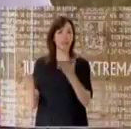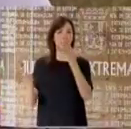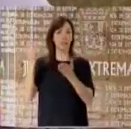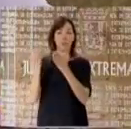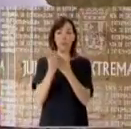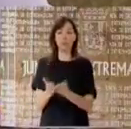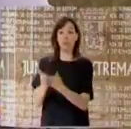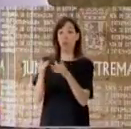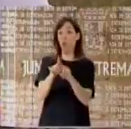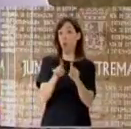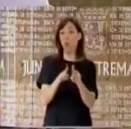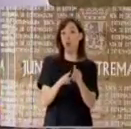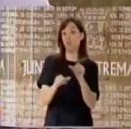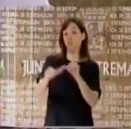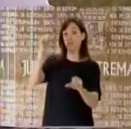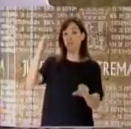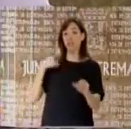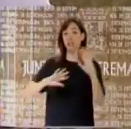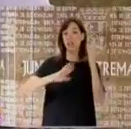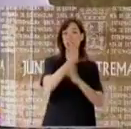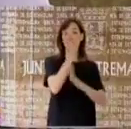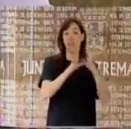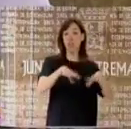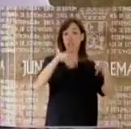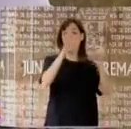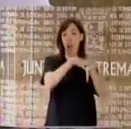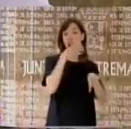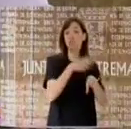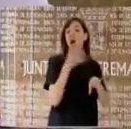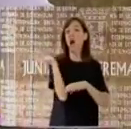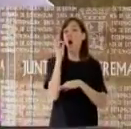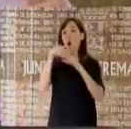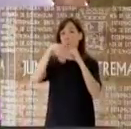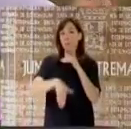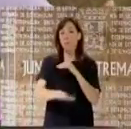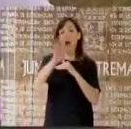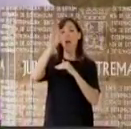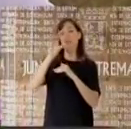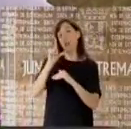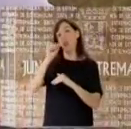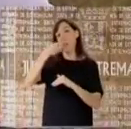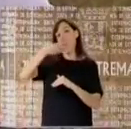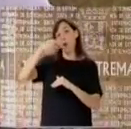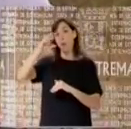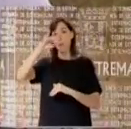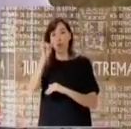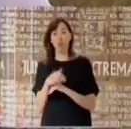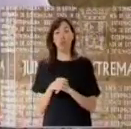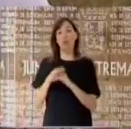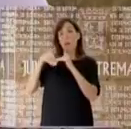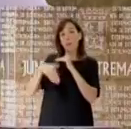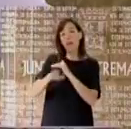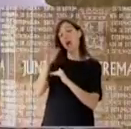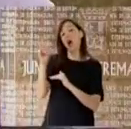hizo en tiempos con el incendio de Sierra de Gata, como se hizo con el Valle del Ambrós, como se hizo con las Vegas del Guadiana, como se ha hecho con